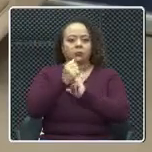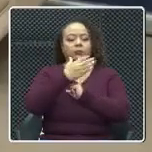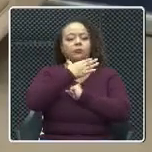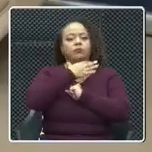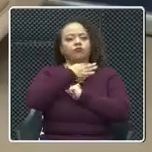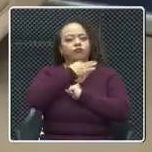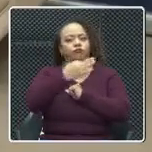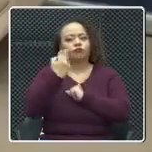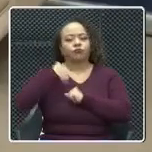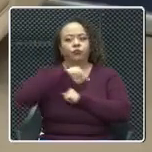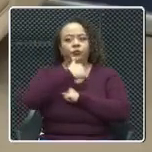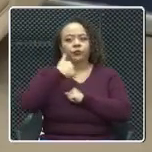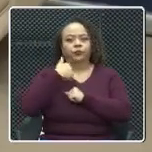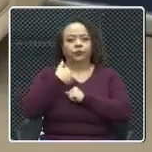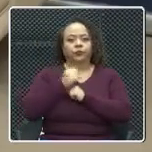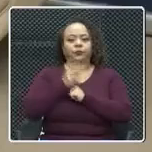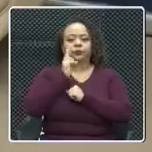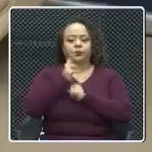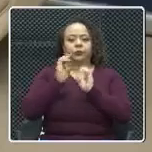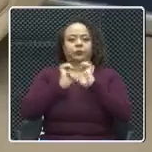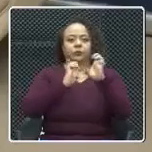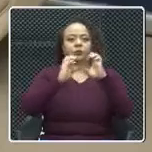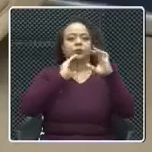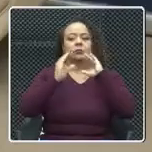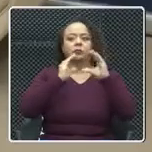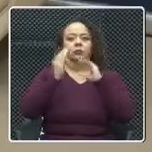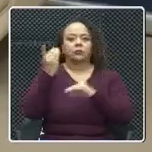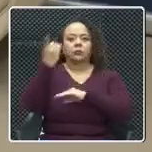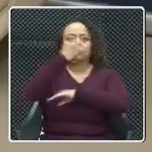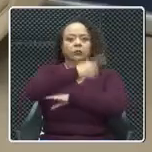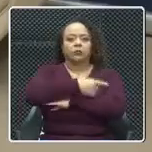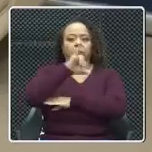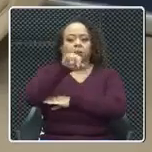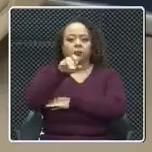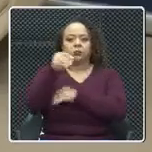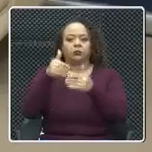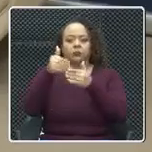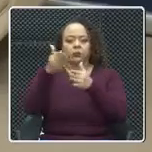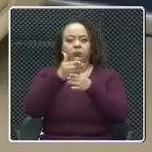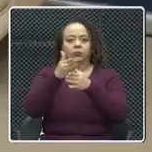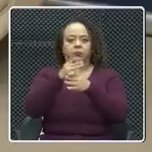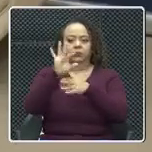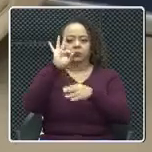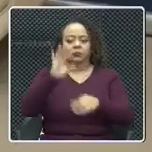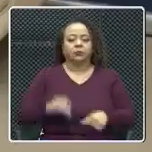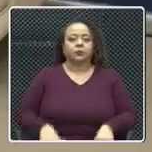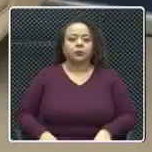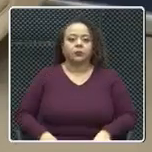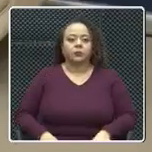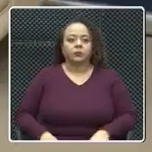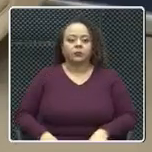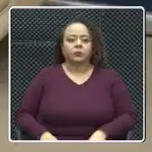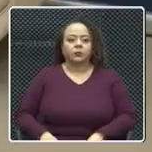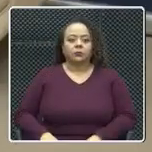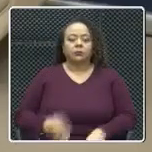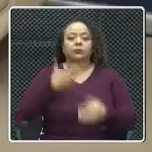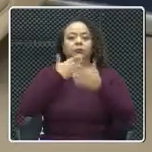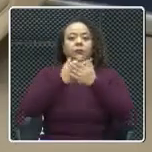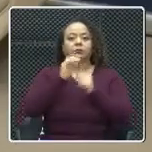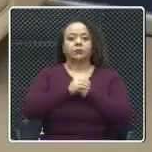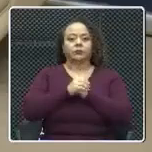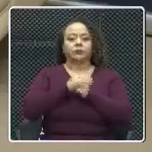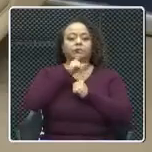vamos a tener en esta misma estrategia de comunicación el día jueves. Ahorita les compartimos la invitación. Bueno,